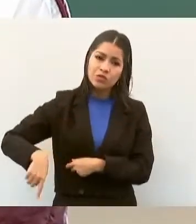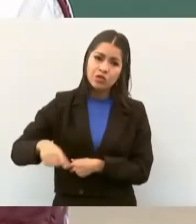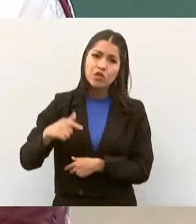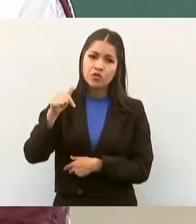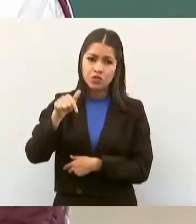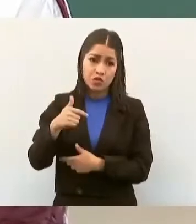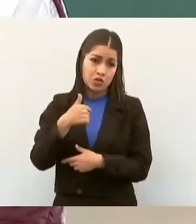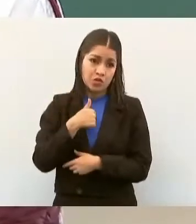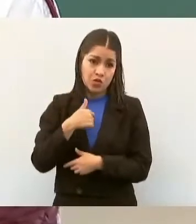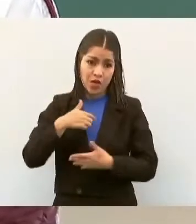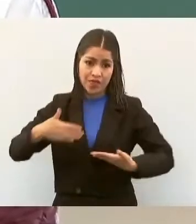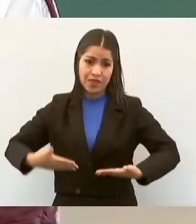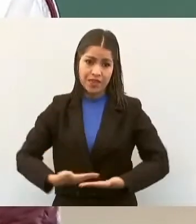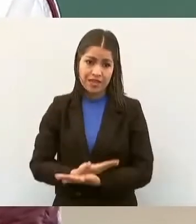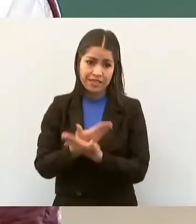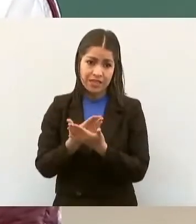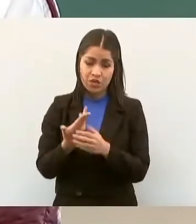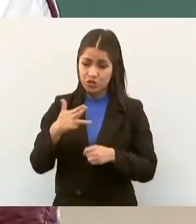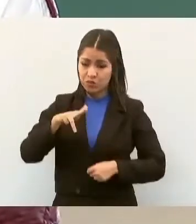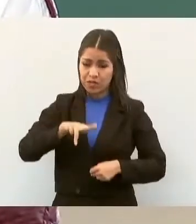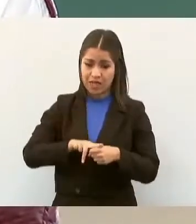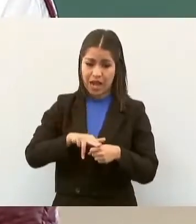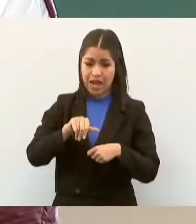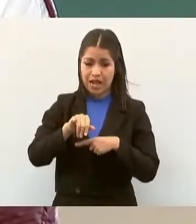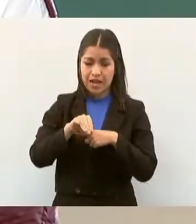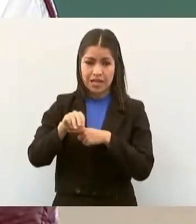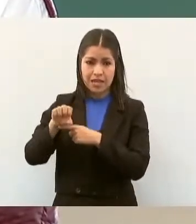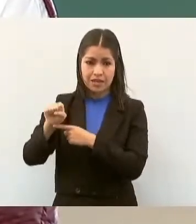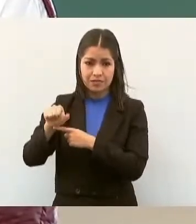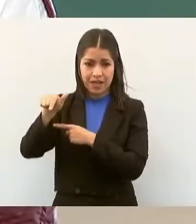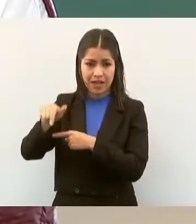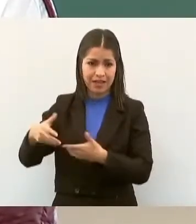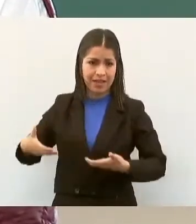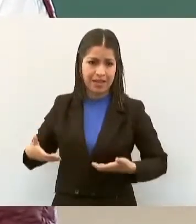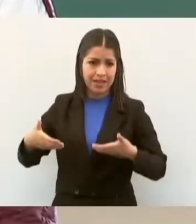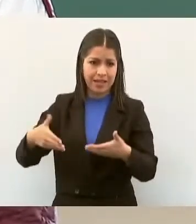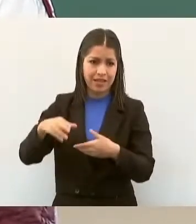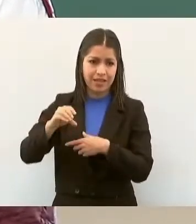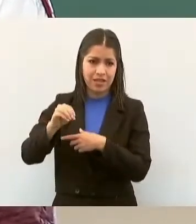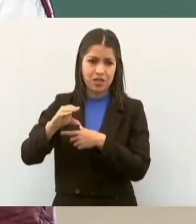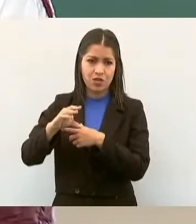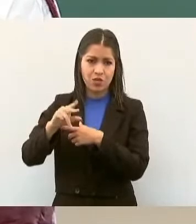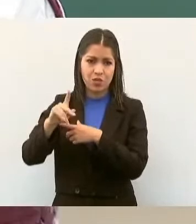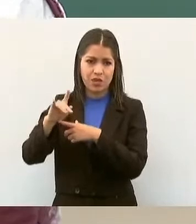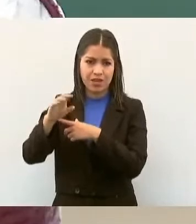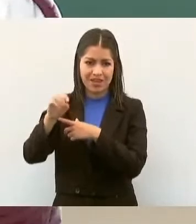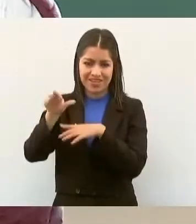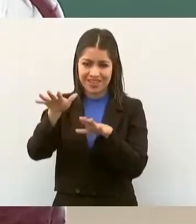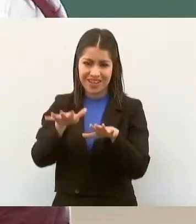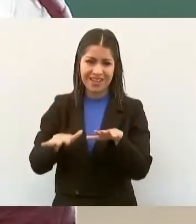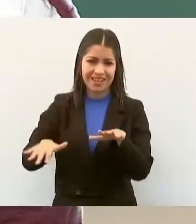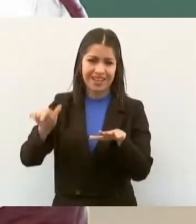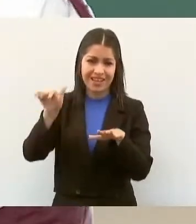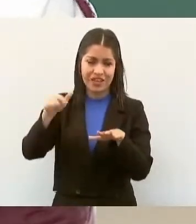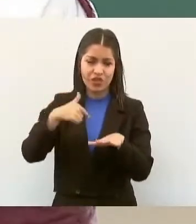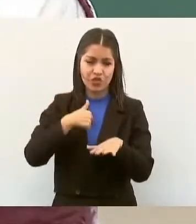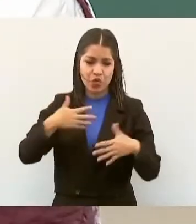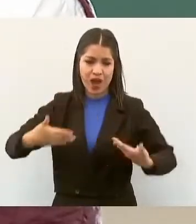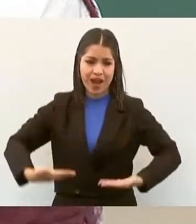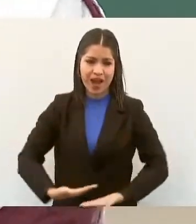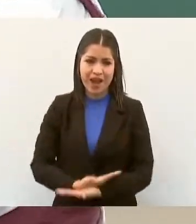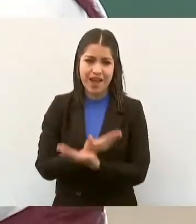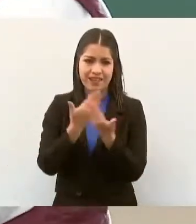nací en un hospital del Seguro Social aquí en Avenida Nocupétaro. Precisamente